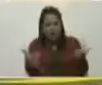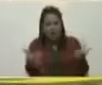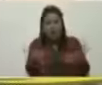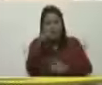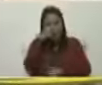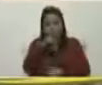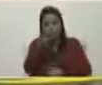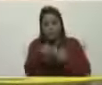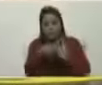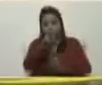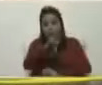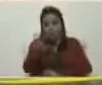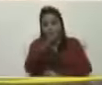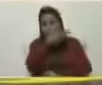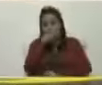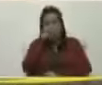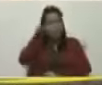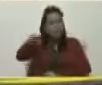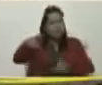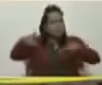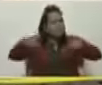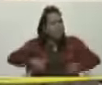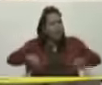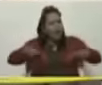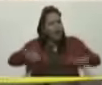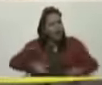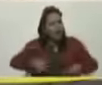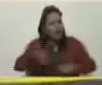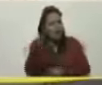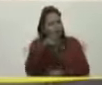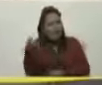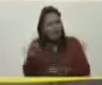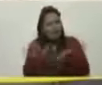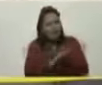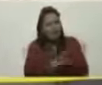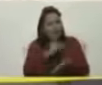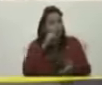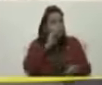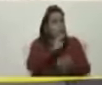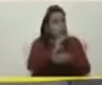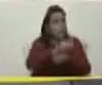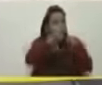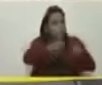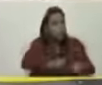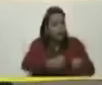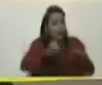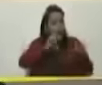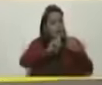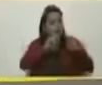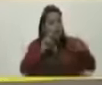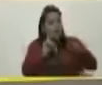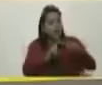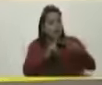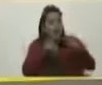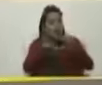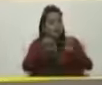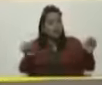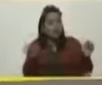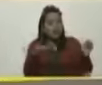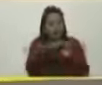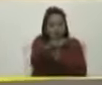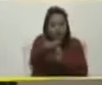2024. Obviamente usted ha hecho un esfuerzo impresionante en materia de seguridad, en materia de educación, en materia de